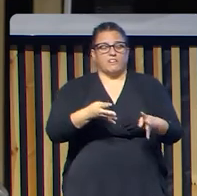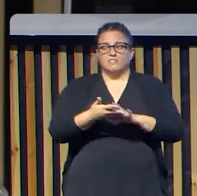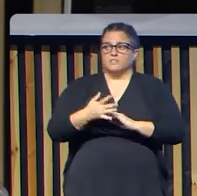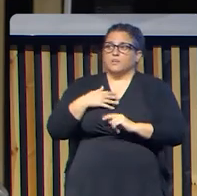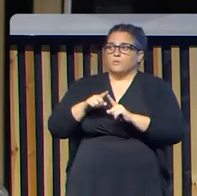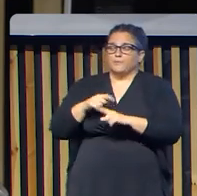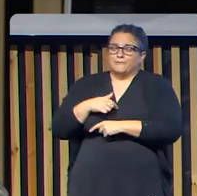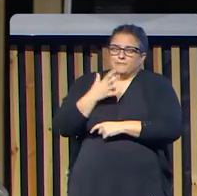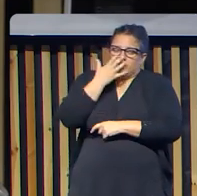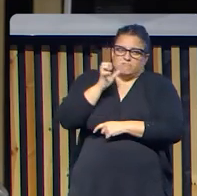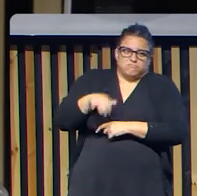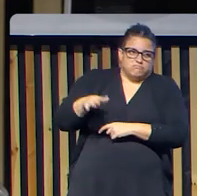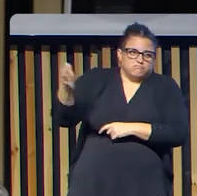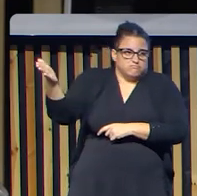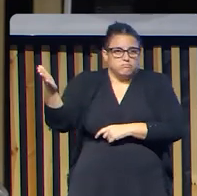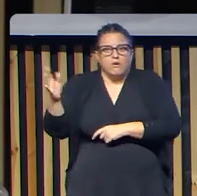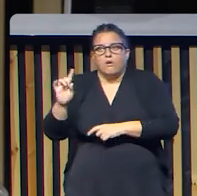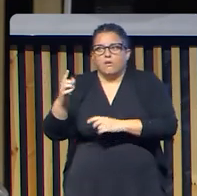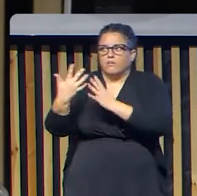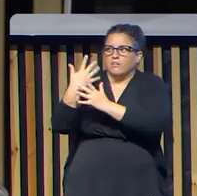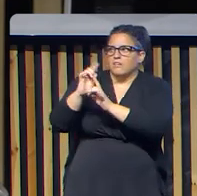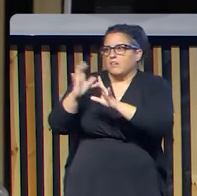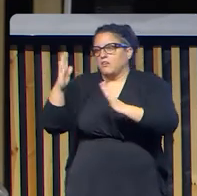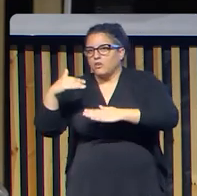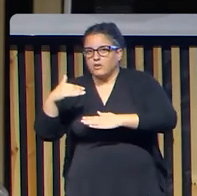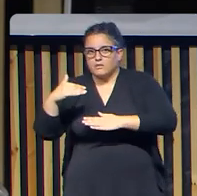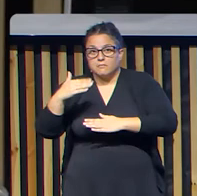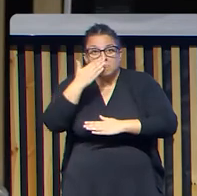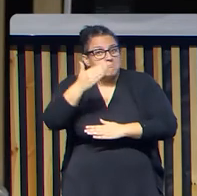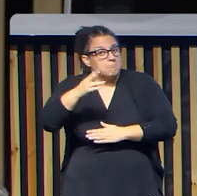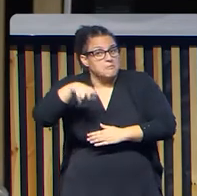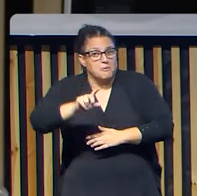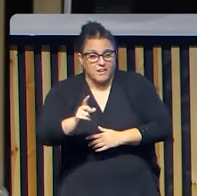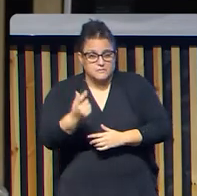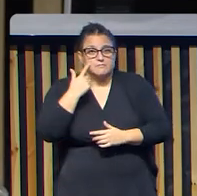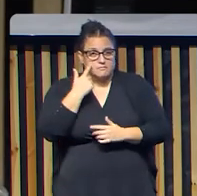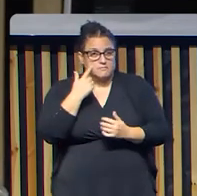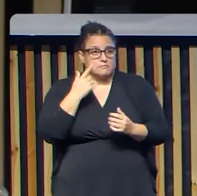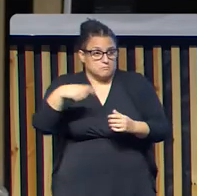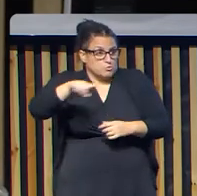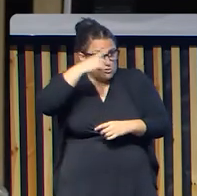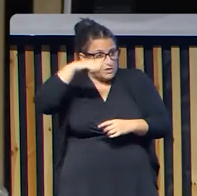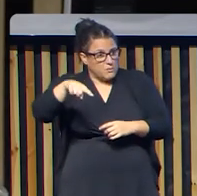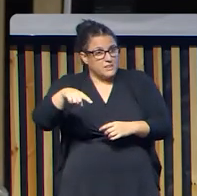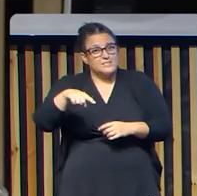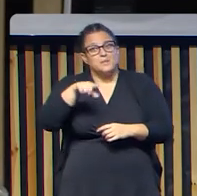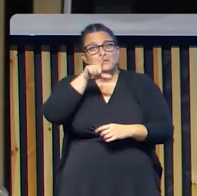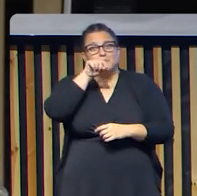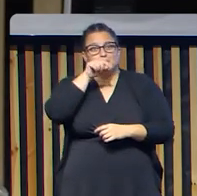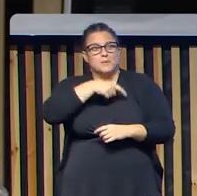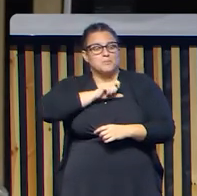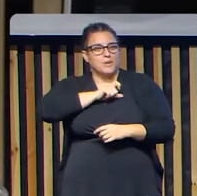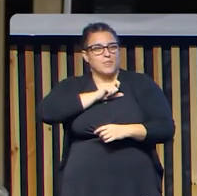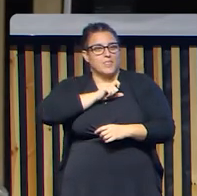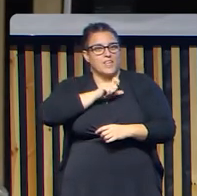empatía ni particularmente Claridad Bueno pues no es cierto de hecho como probablemente sabéis la cuenta de Twitter de